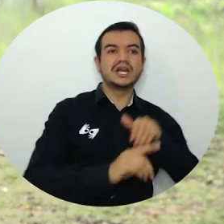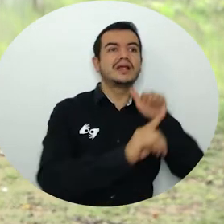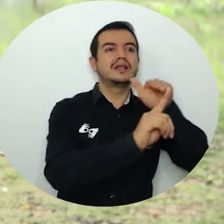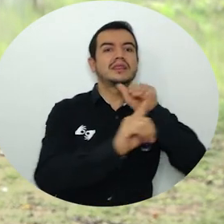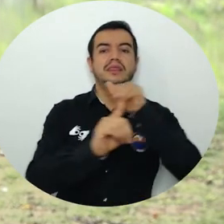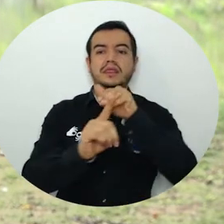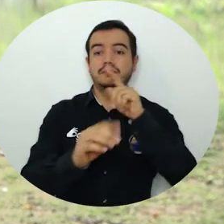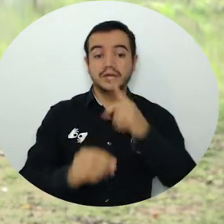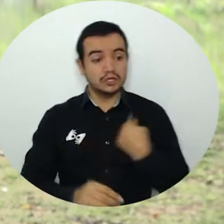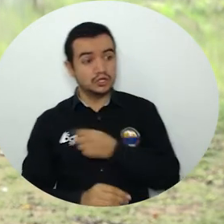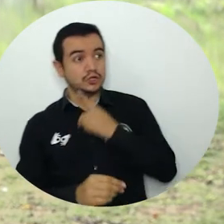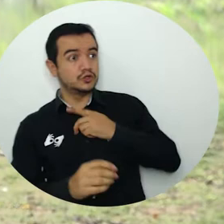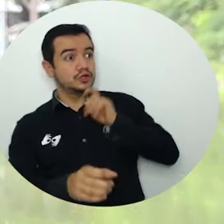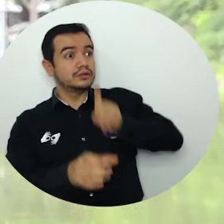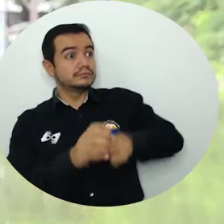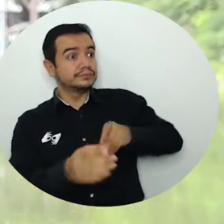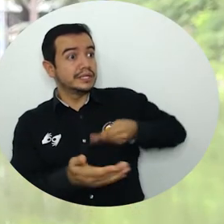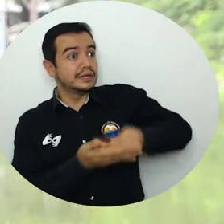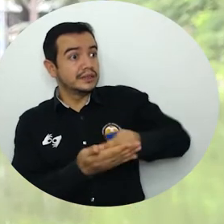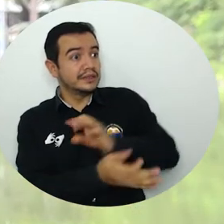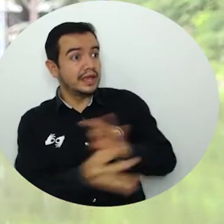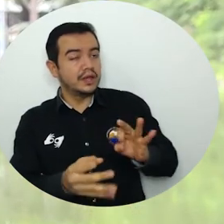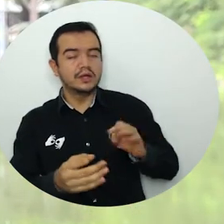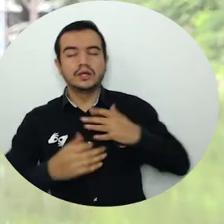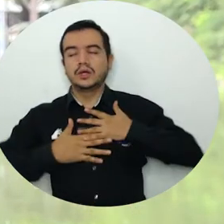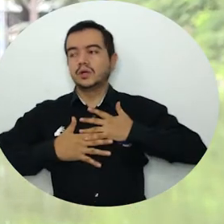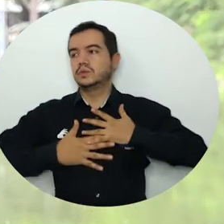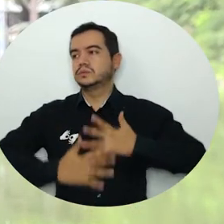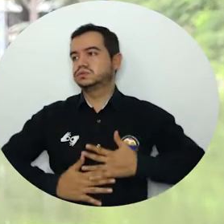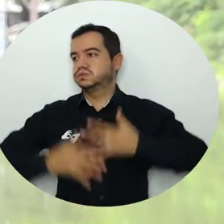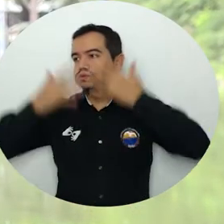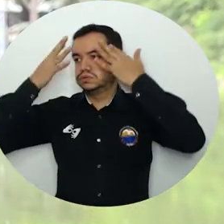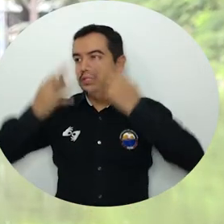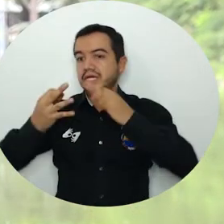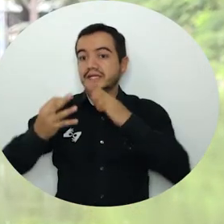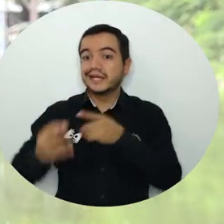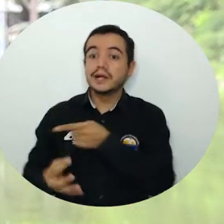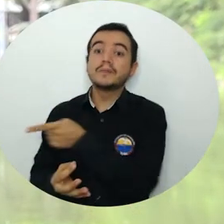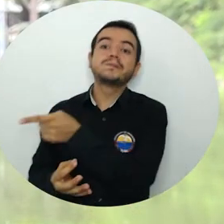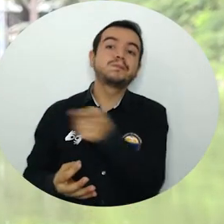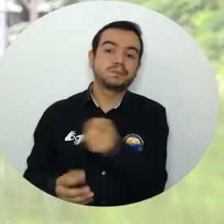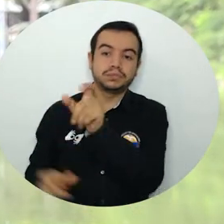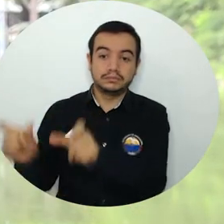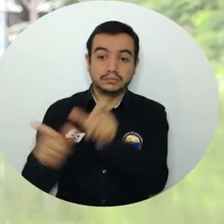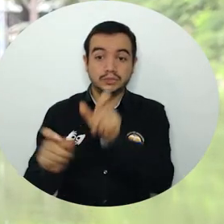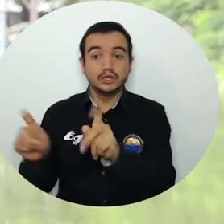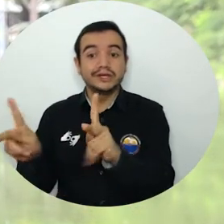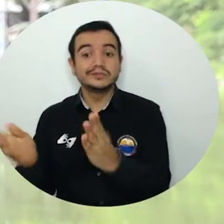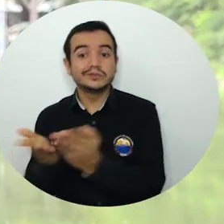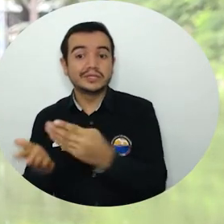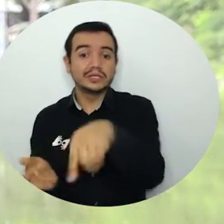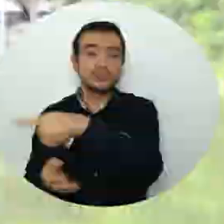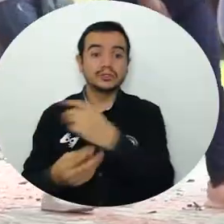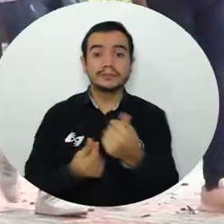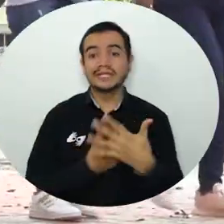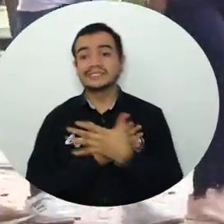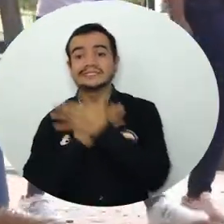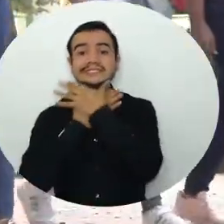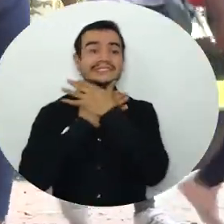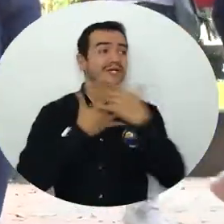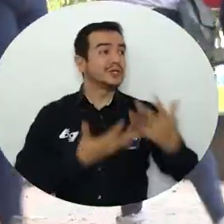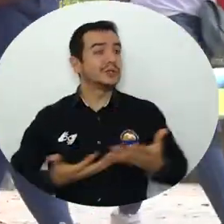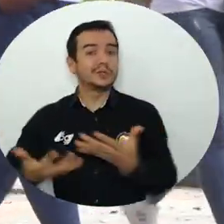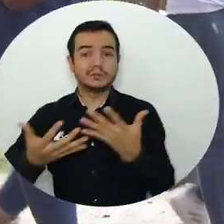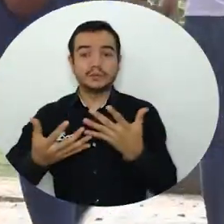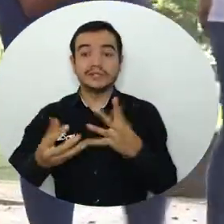preocupáramos por la matrícula financiera. Esto fue un alivio no solamente para los miles de estudiantes de la universidad que estaban necesitados con